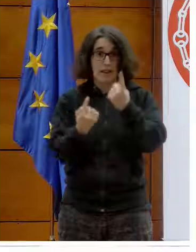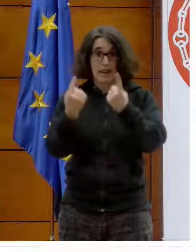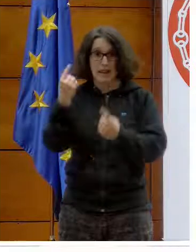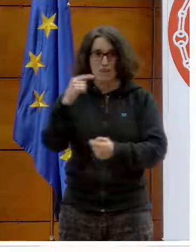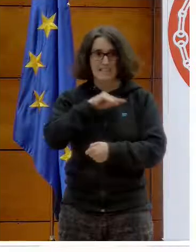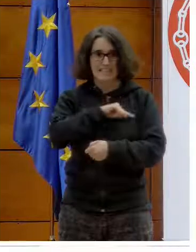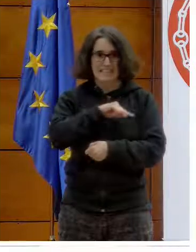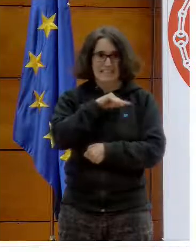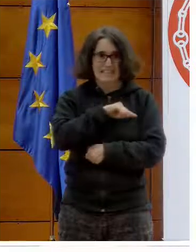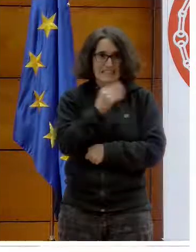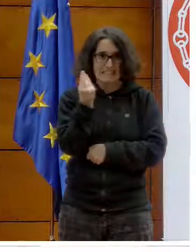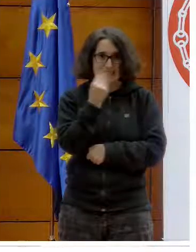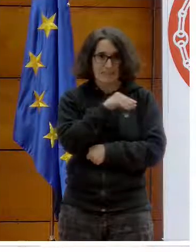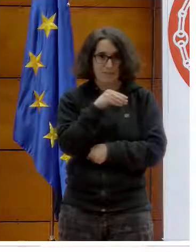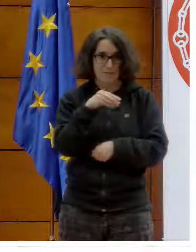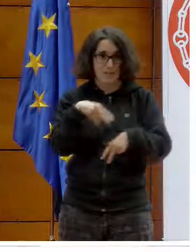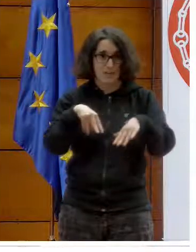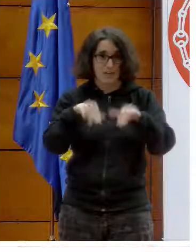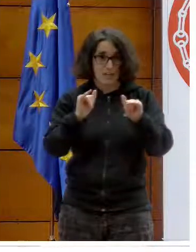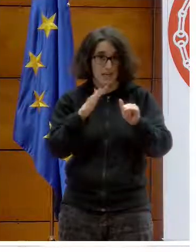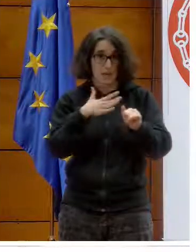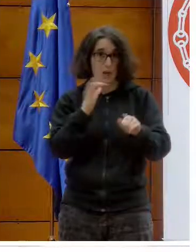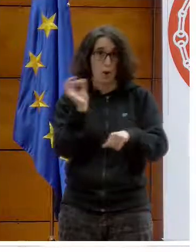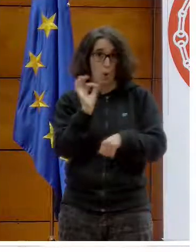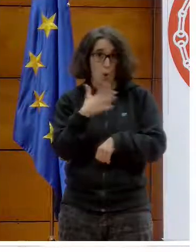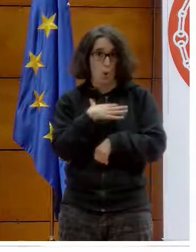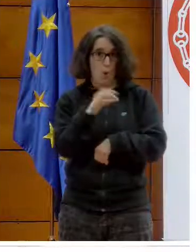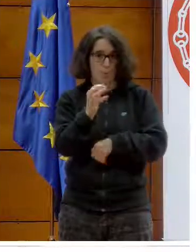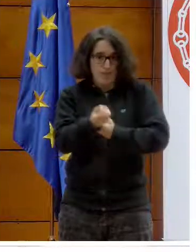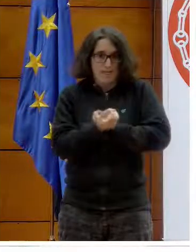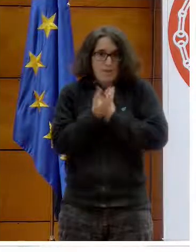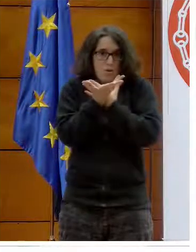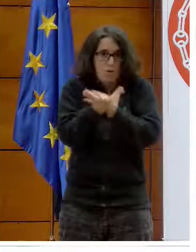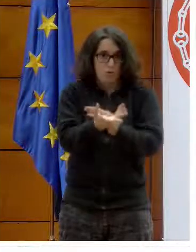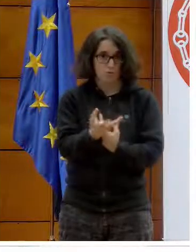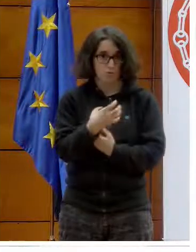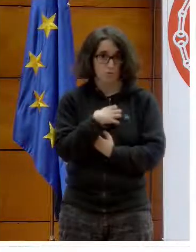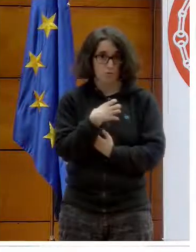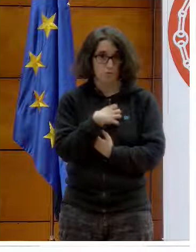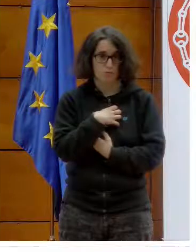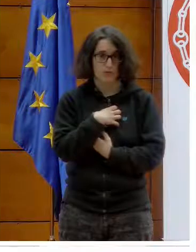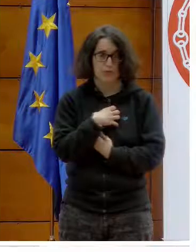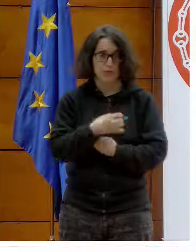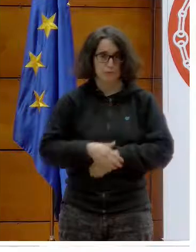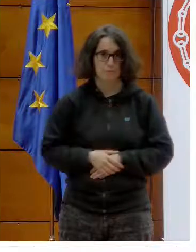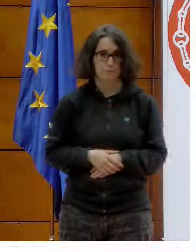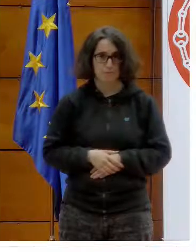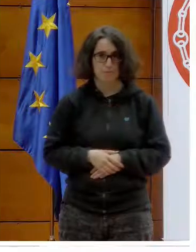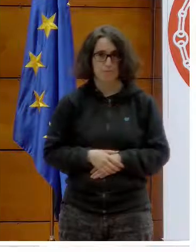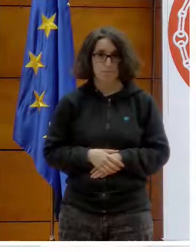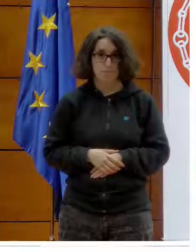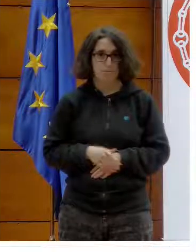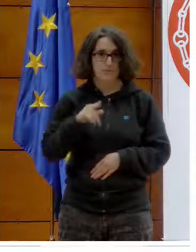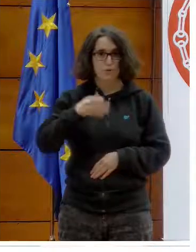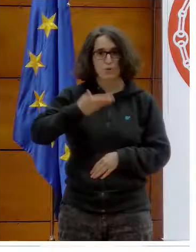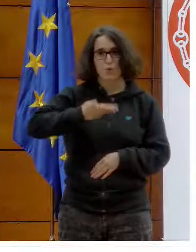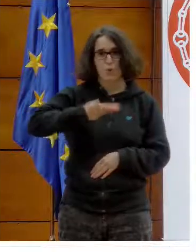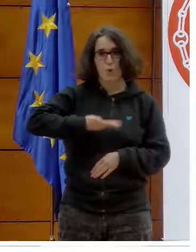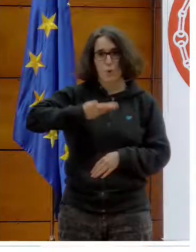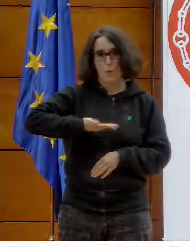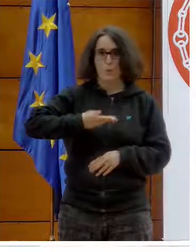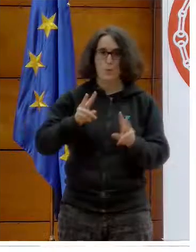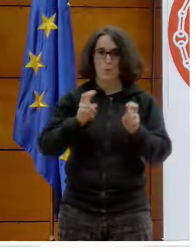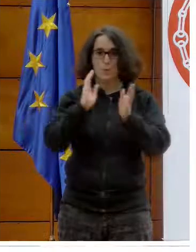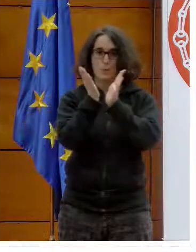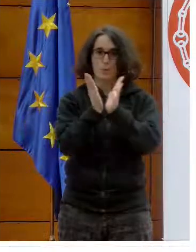quien nos lo pueda comunicar, pero habrá quien no. Y siempre tendremos que tener esto muy en cuenta cuando vayamos a hacer la terapia y deberemos